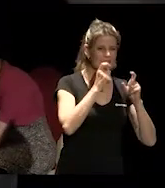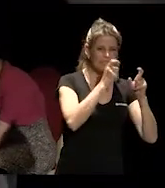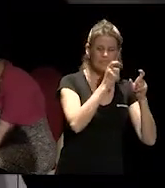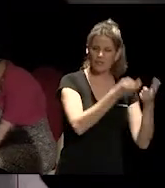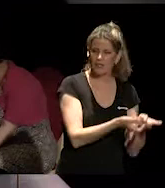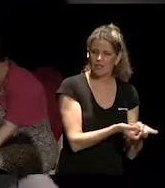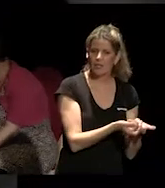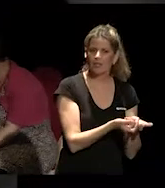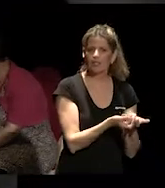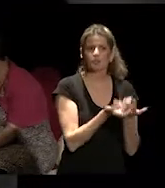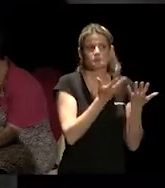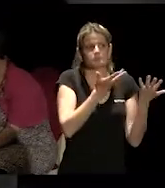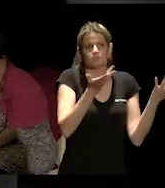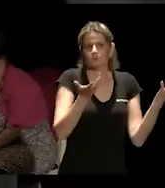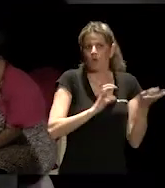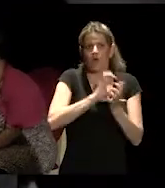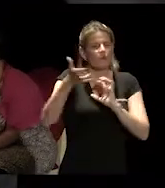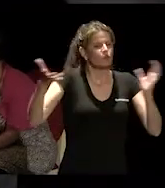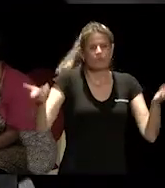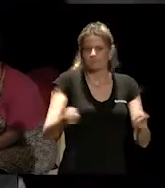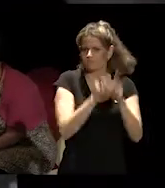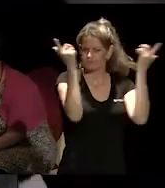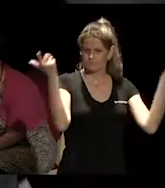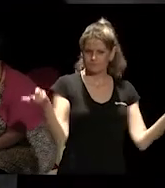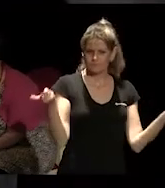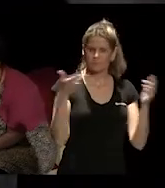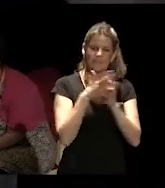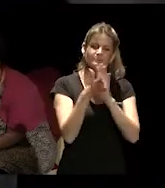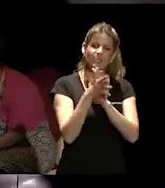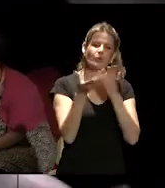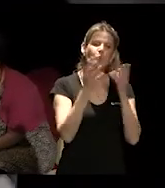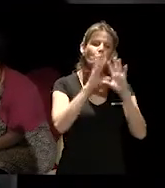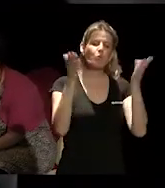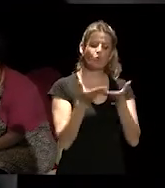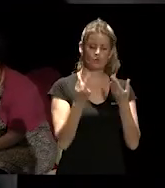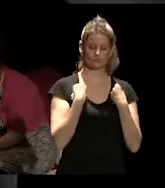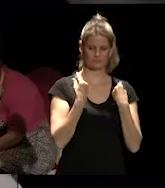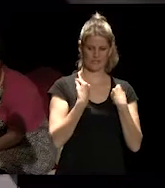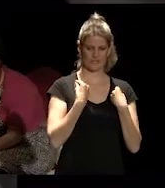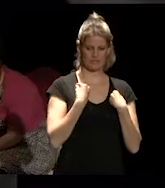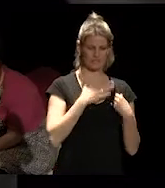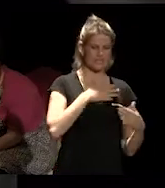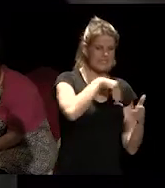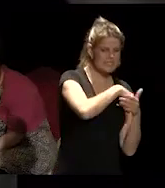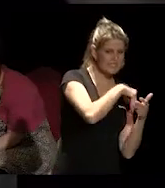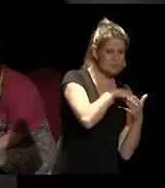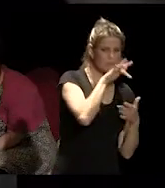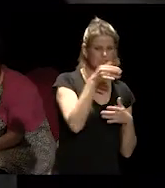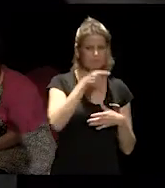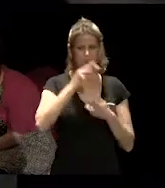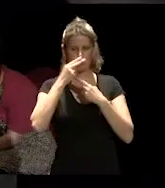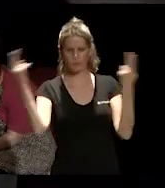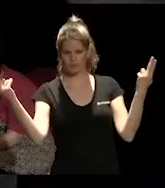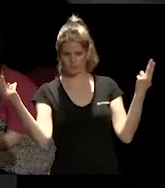forma que sea, pensar y explicar el mundo en el que vives, desde lo íntimo, desde lo público.